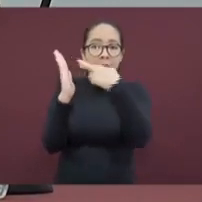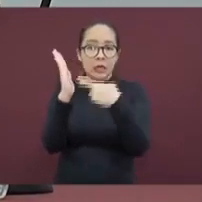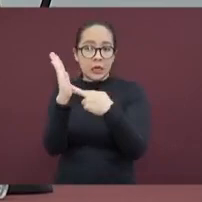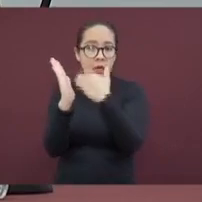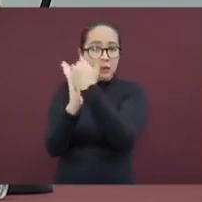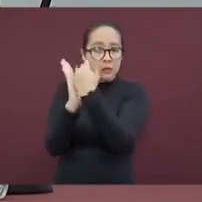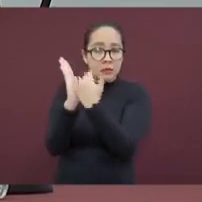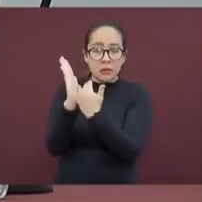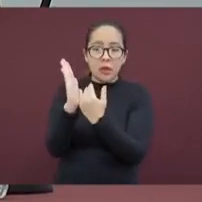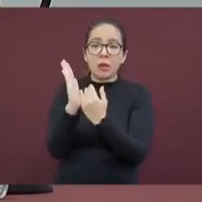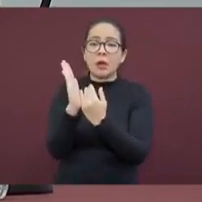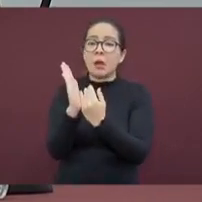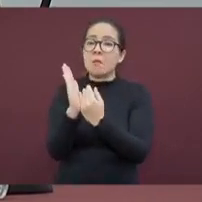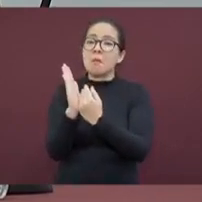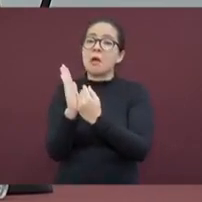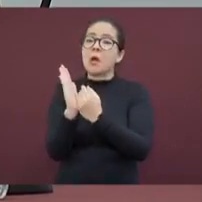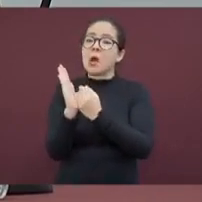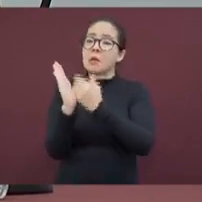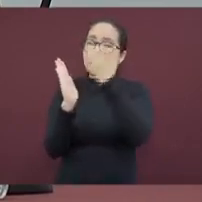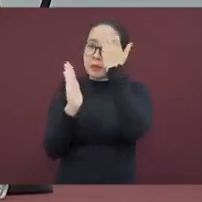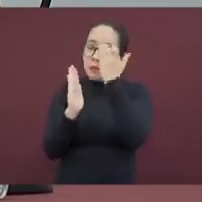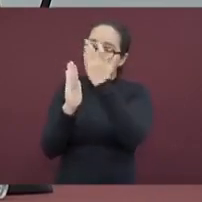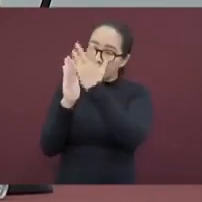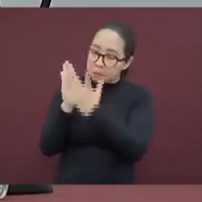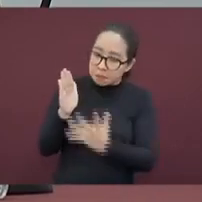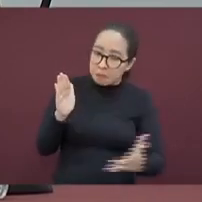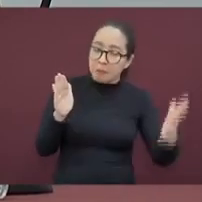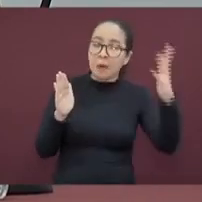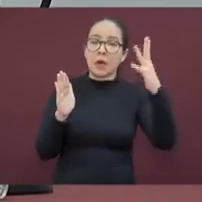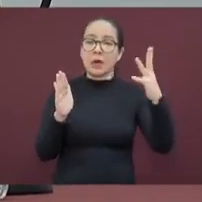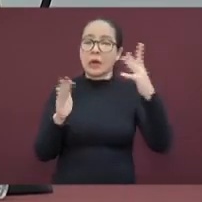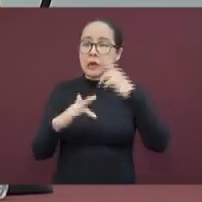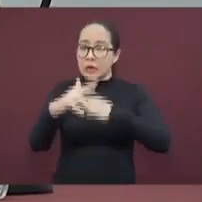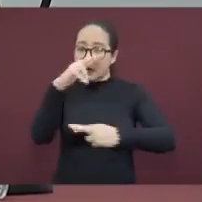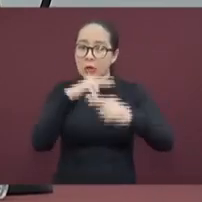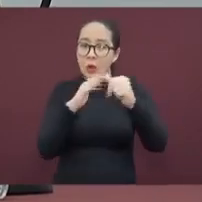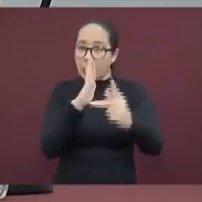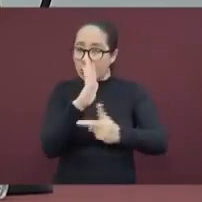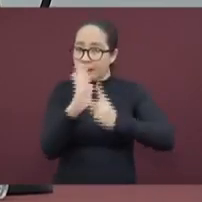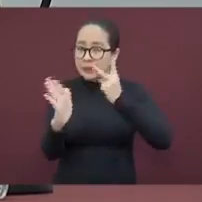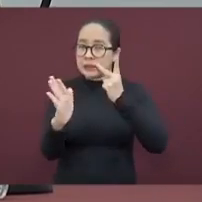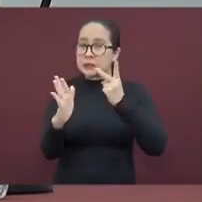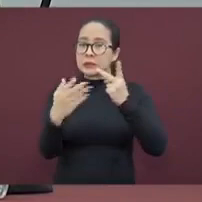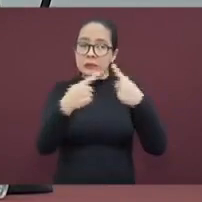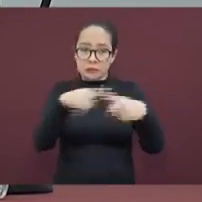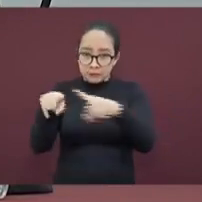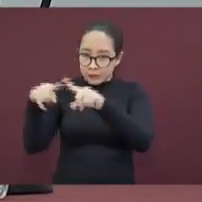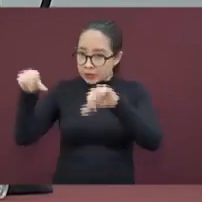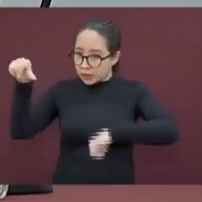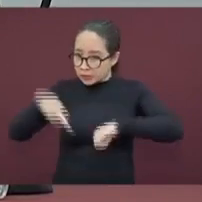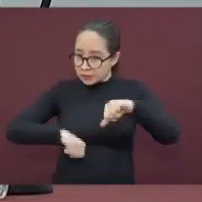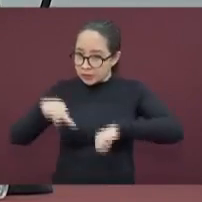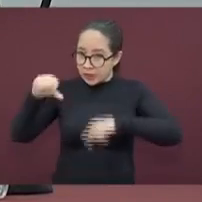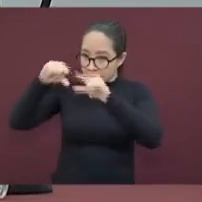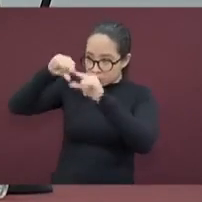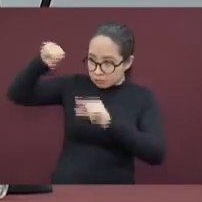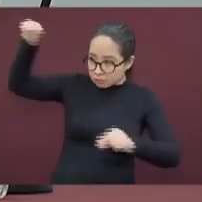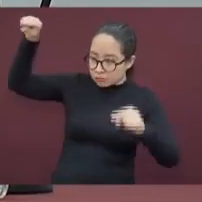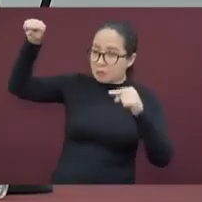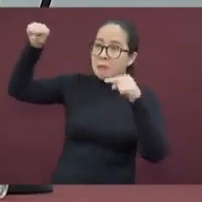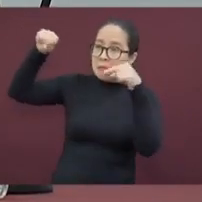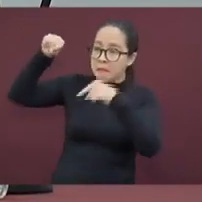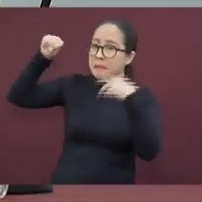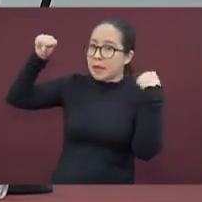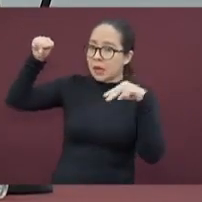sano retorno a la normalidad del sector productivo en veracruz que se publicarán el